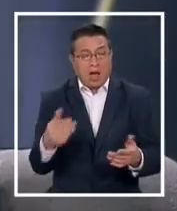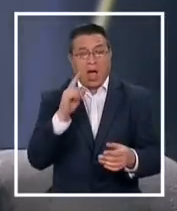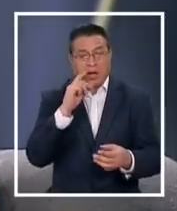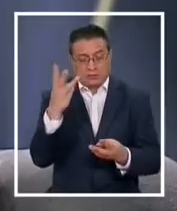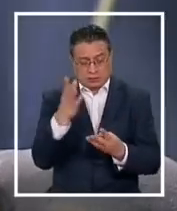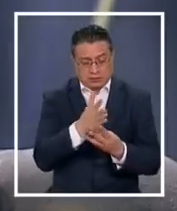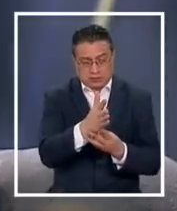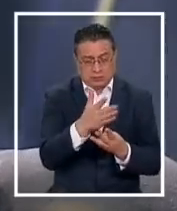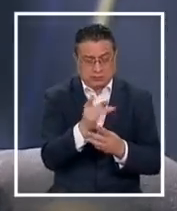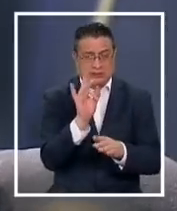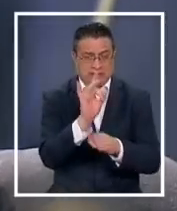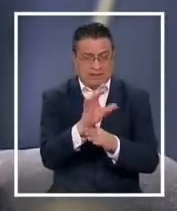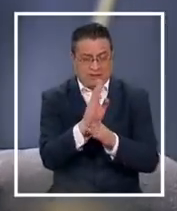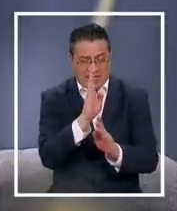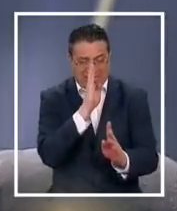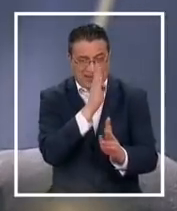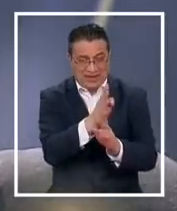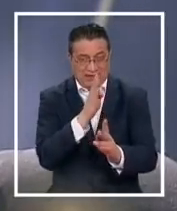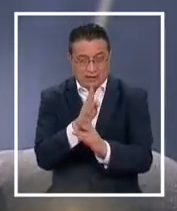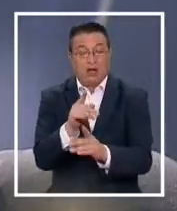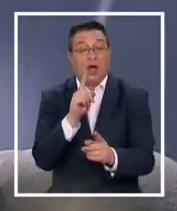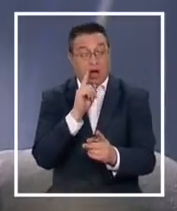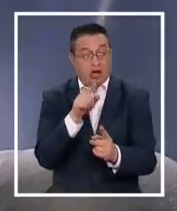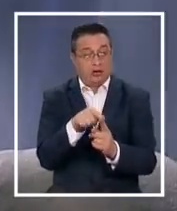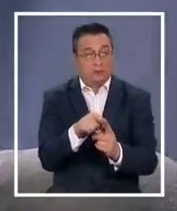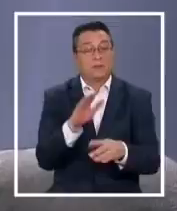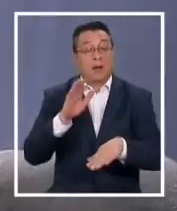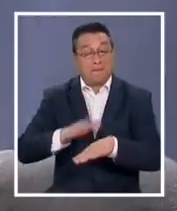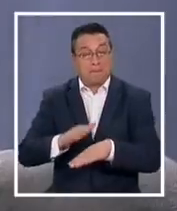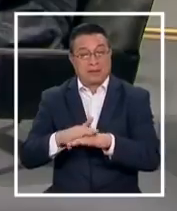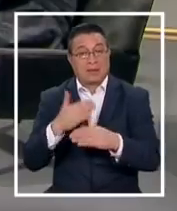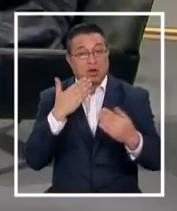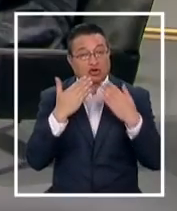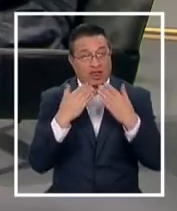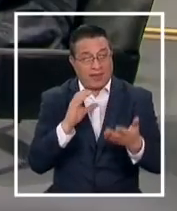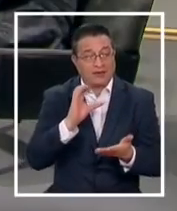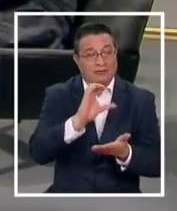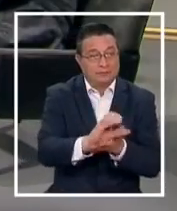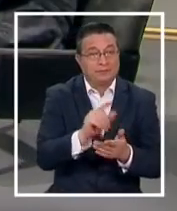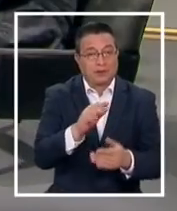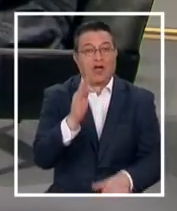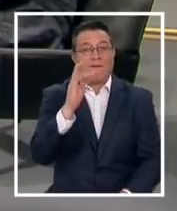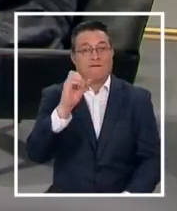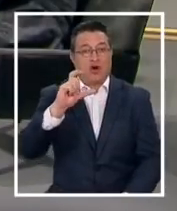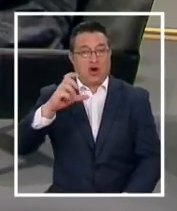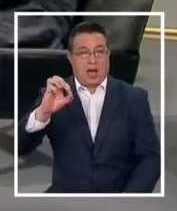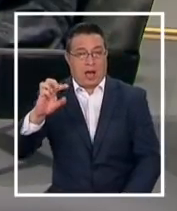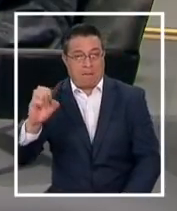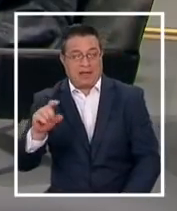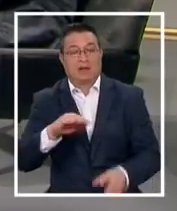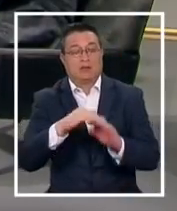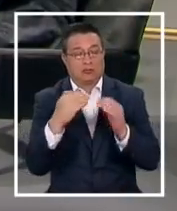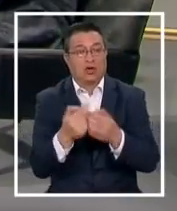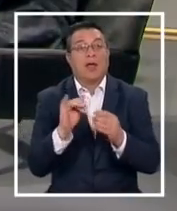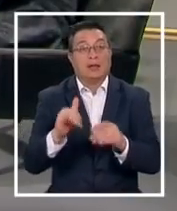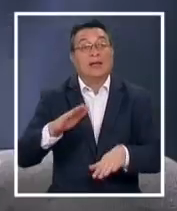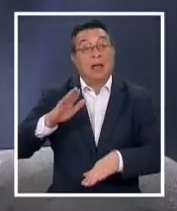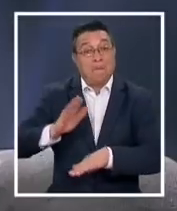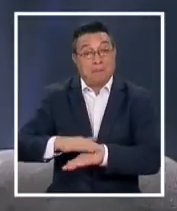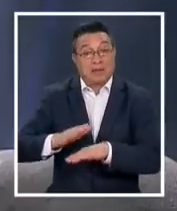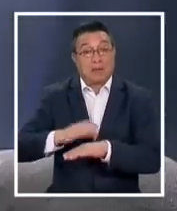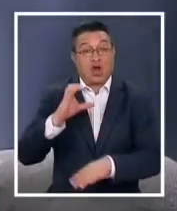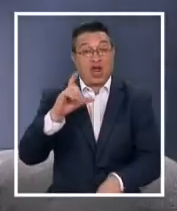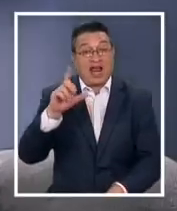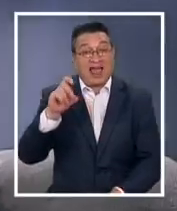líneas de acción. Hay transferencias directas, donde están esas, ¿no es cierto? Hay préstamos solidarios, donde está toda la línea FOGAPE, ¿no es cierto? Incluso el préstamo